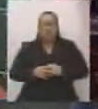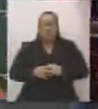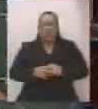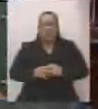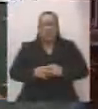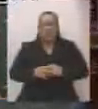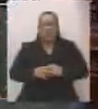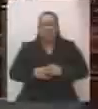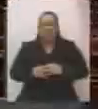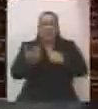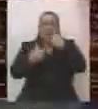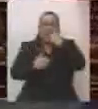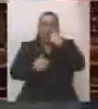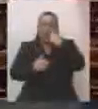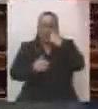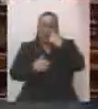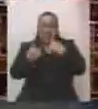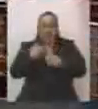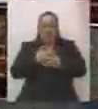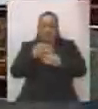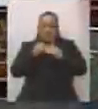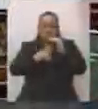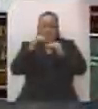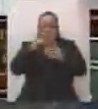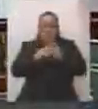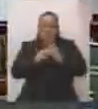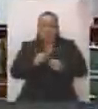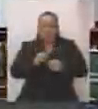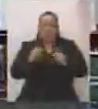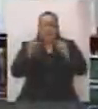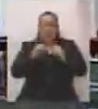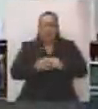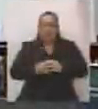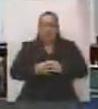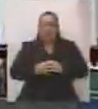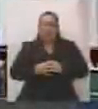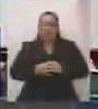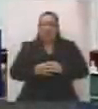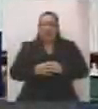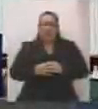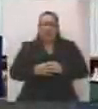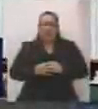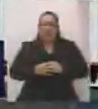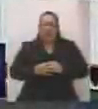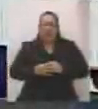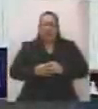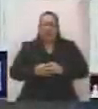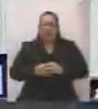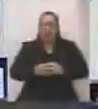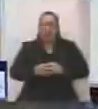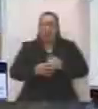vamos a tener la situación como se ve en la parte superior del diagrama, donde el país rico,